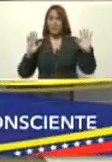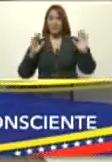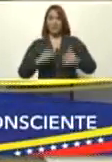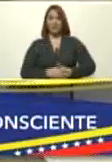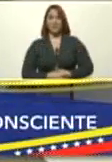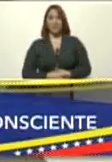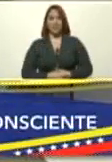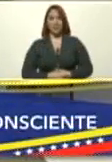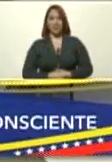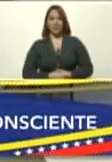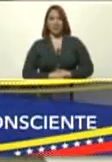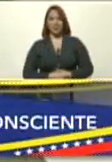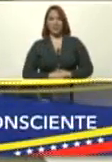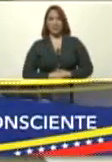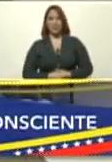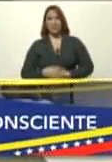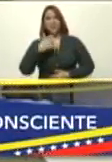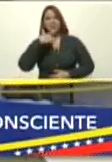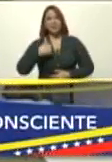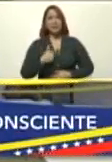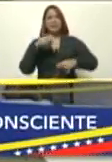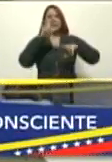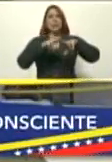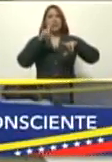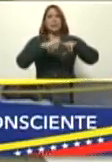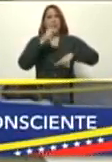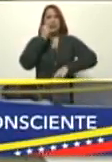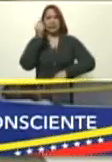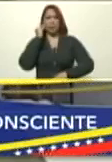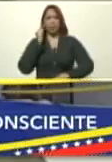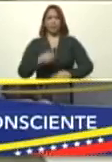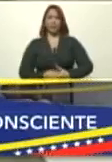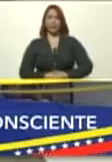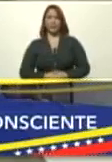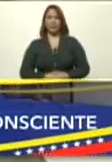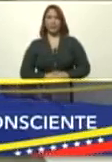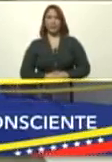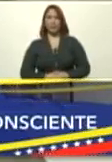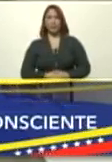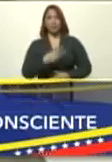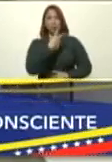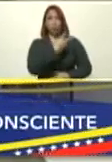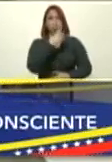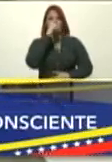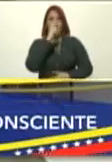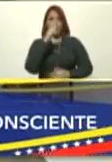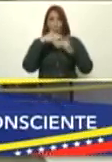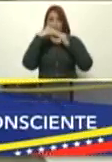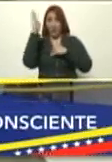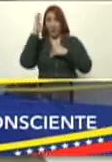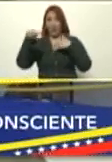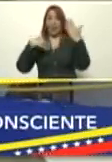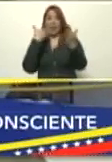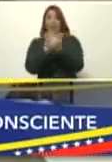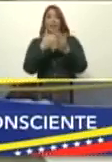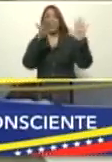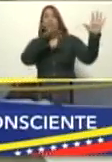me están diciendo que en el caso de los niños y niñas de 2 años en adelante hasta